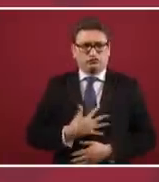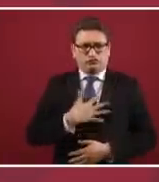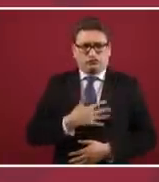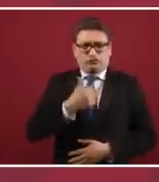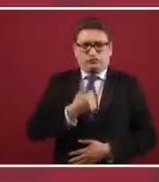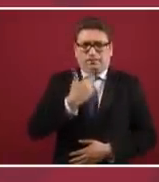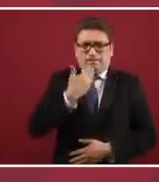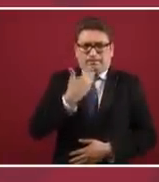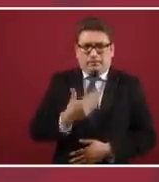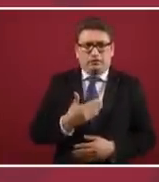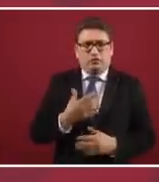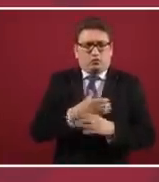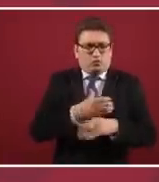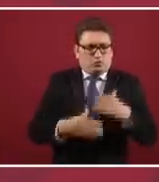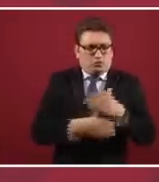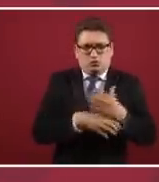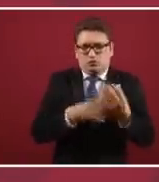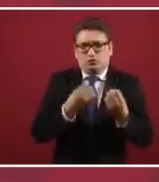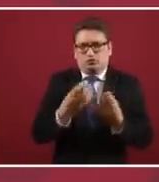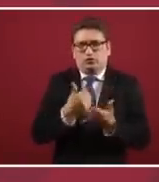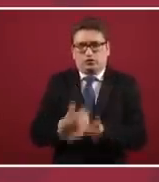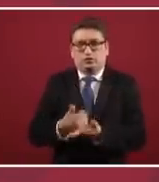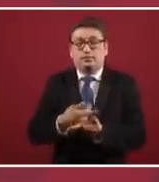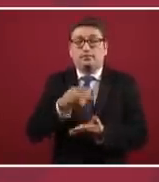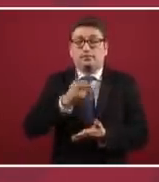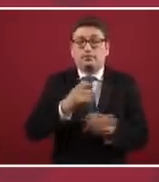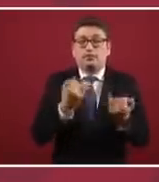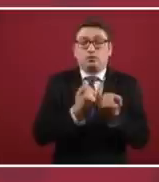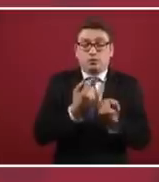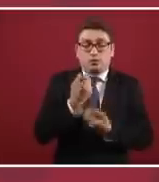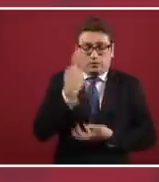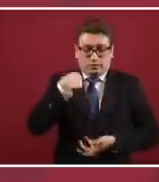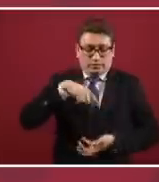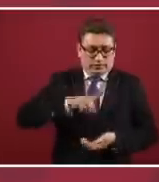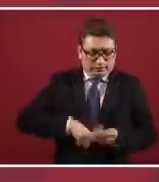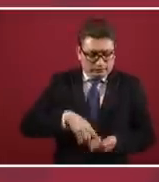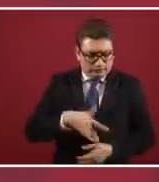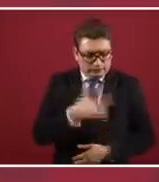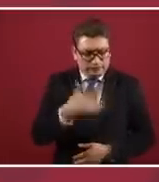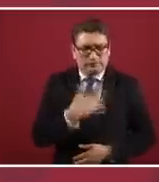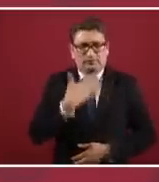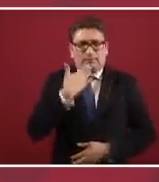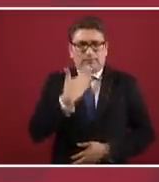alma. Entonces, todo lo que ayude a fortalecer valores